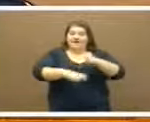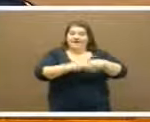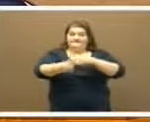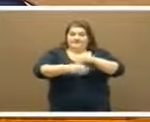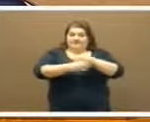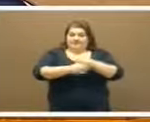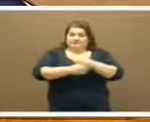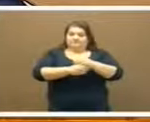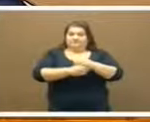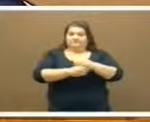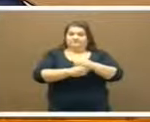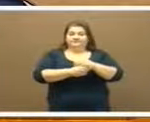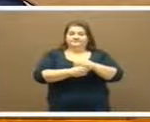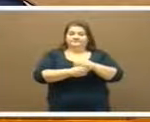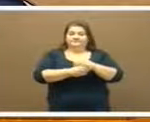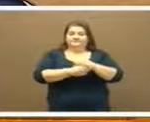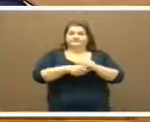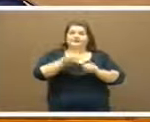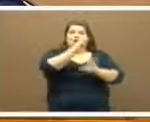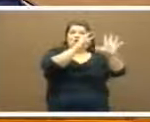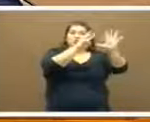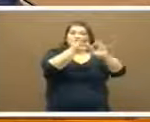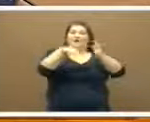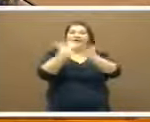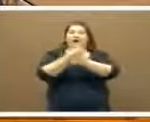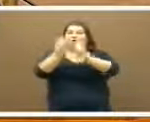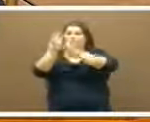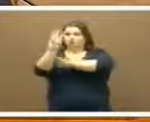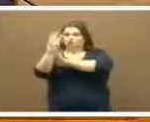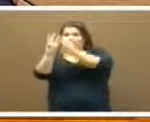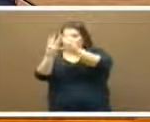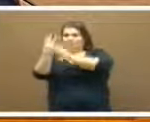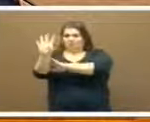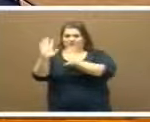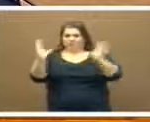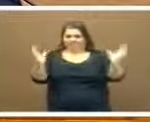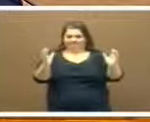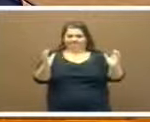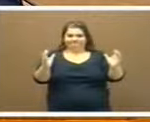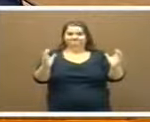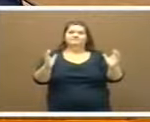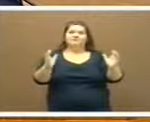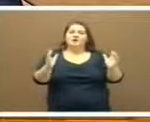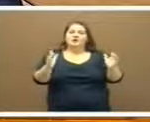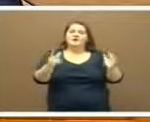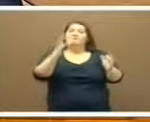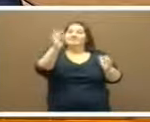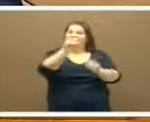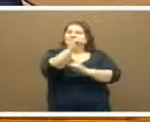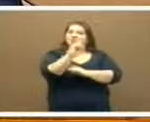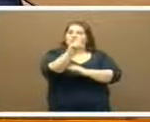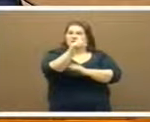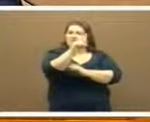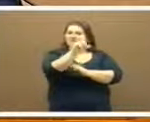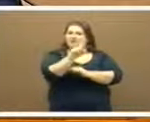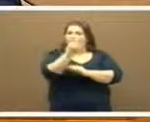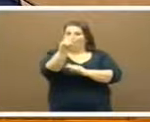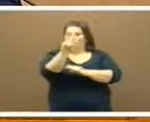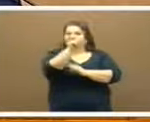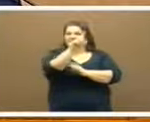que están comprendidas entre la 80 y la 84, ambas incluidas, más la 101, 102